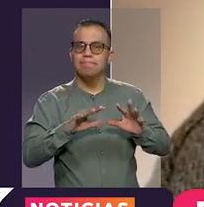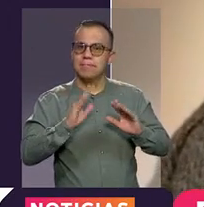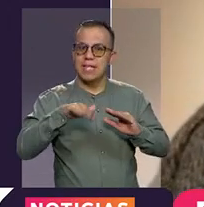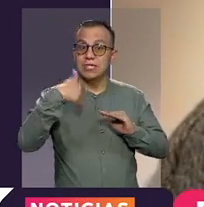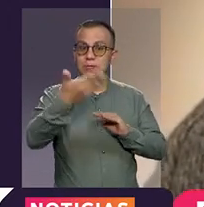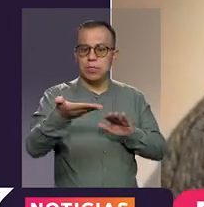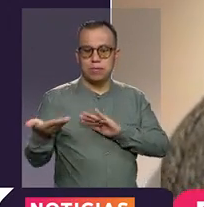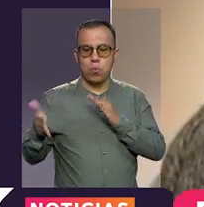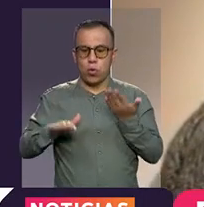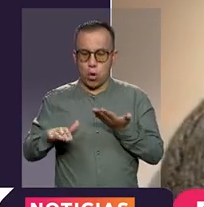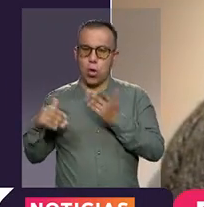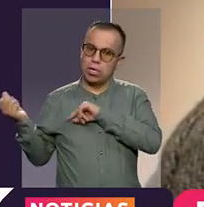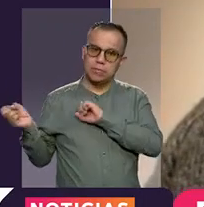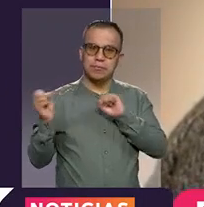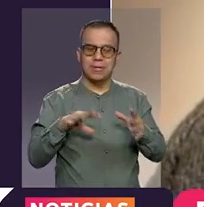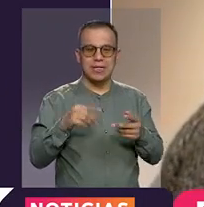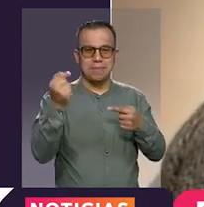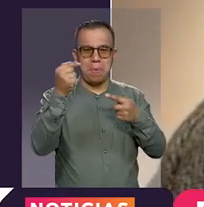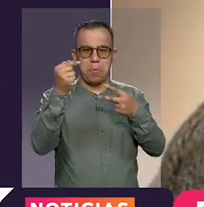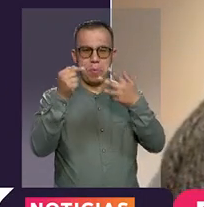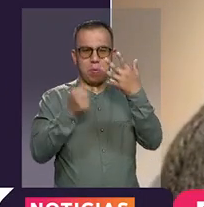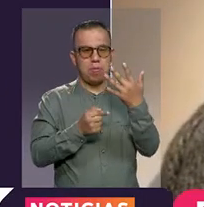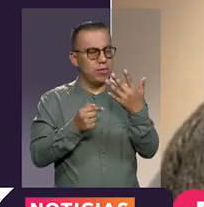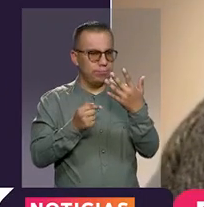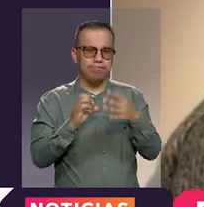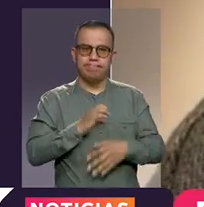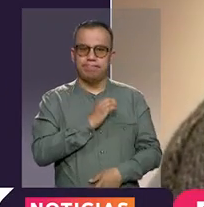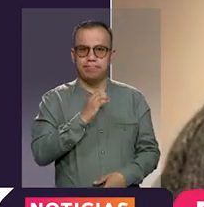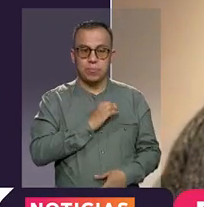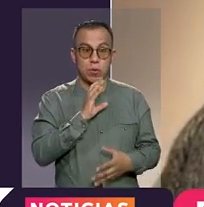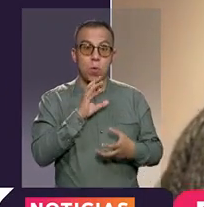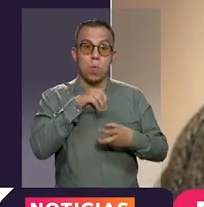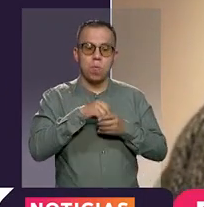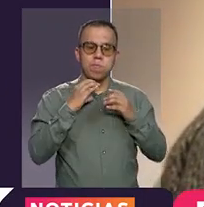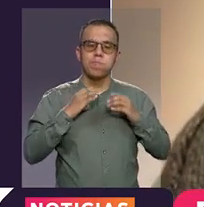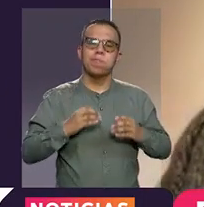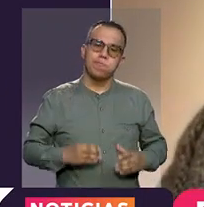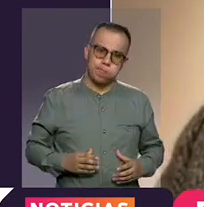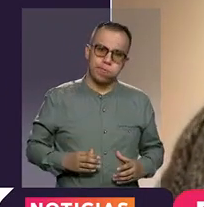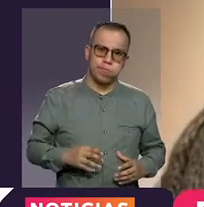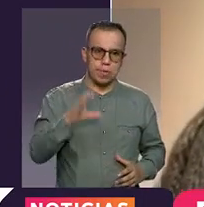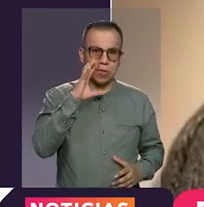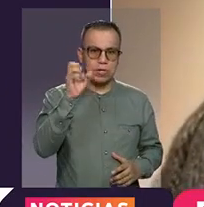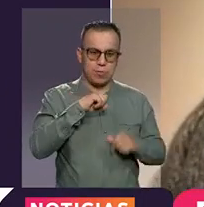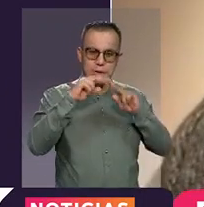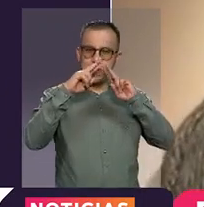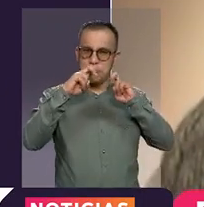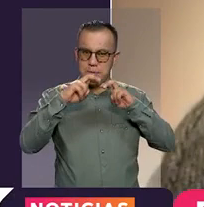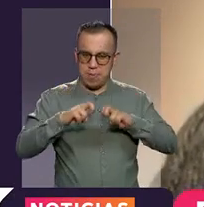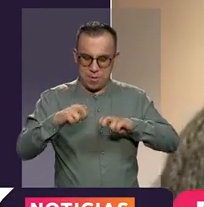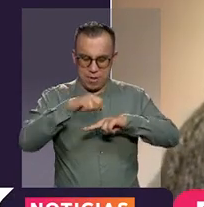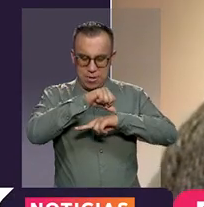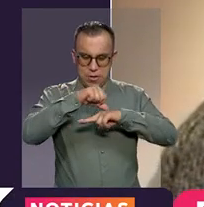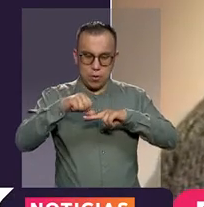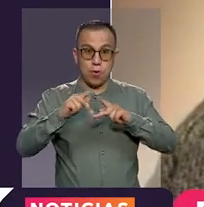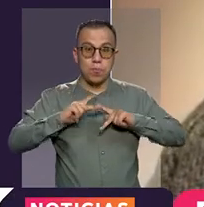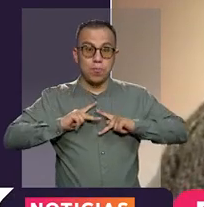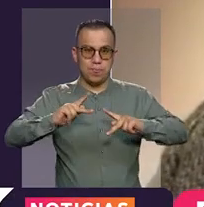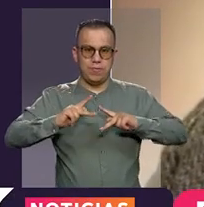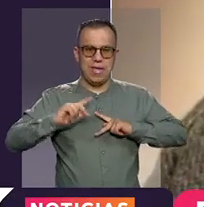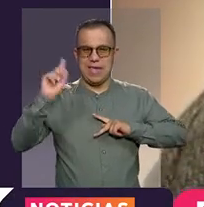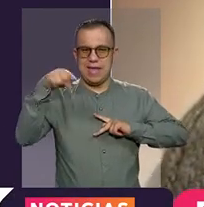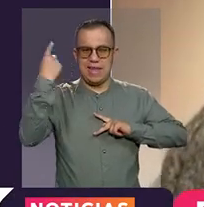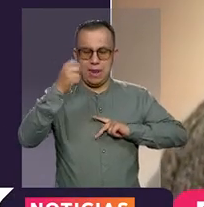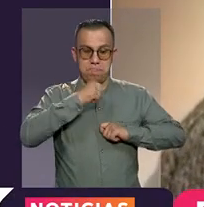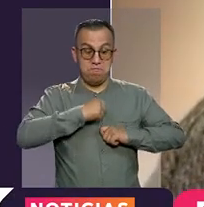después de muerto. Hay unas características tanto internas que se observan en la necropsia, en los pulmones